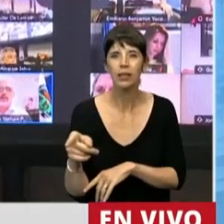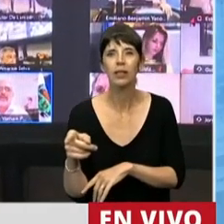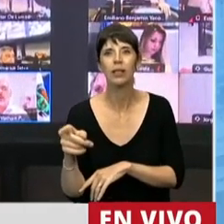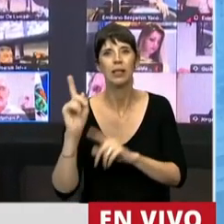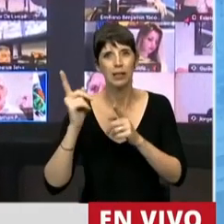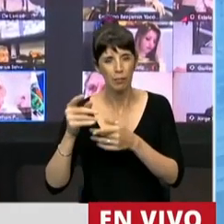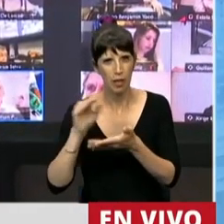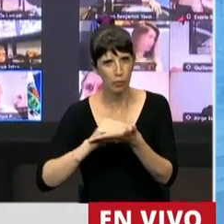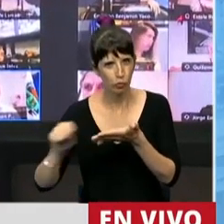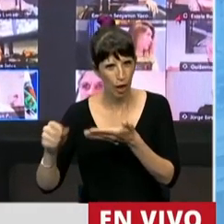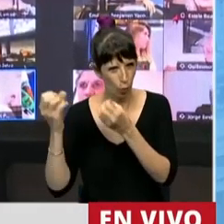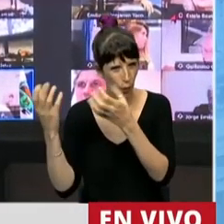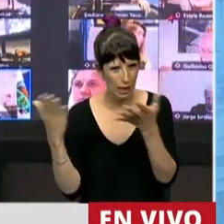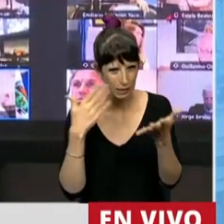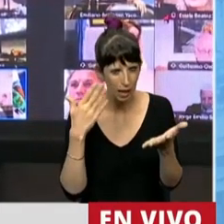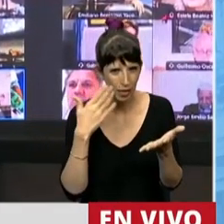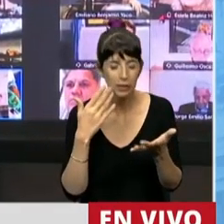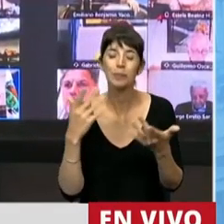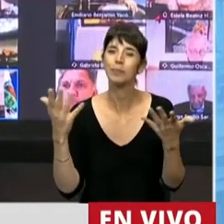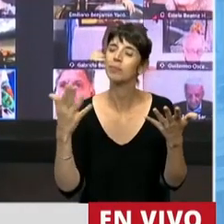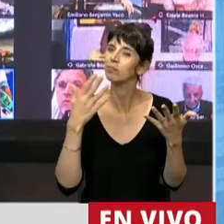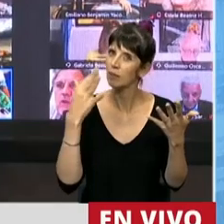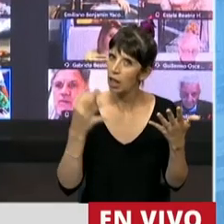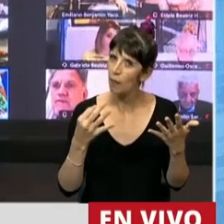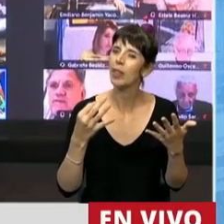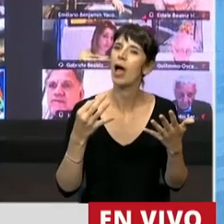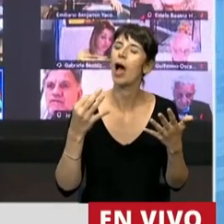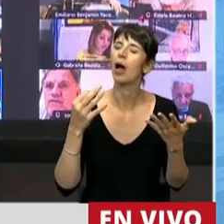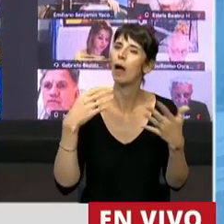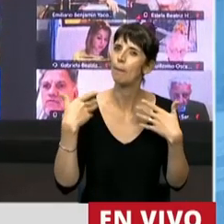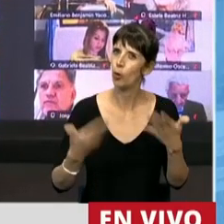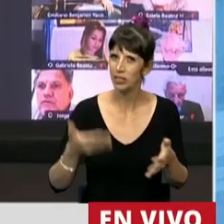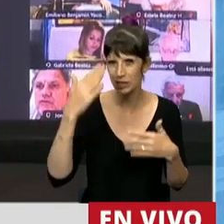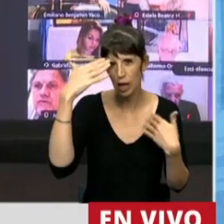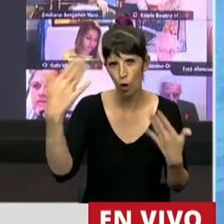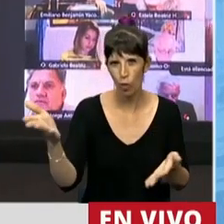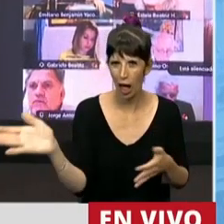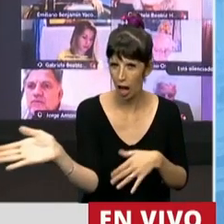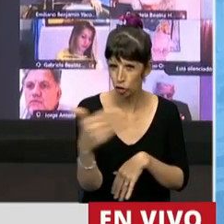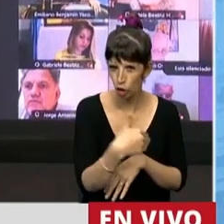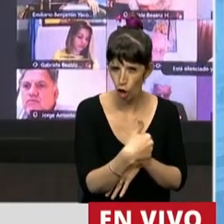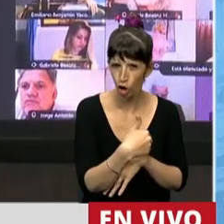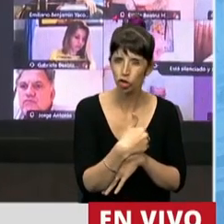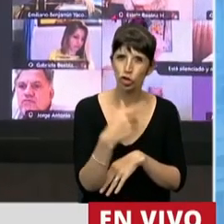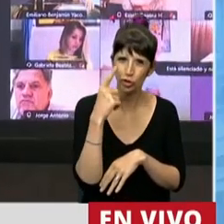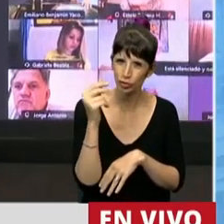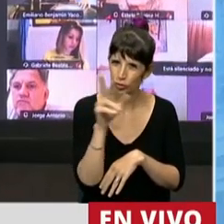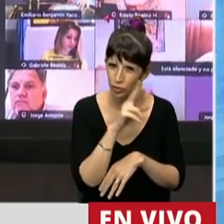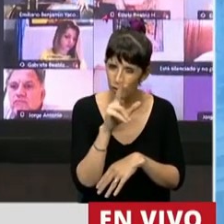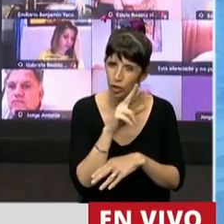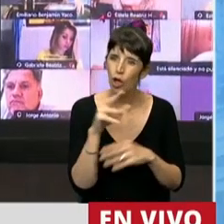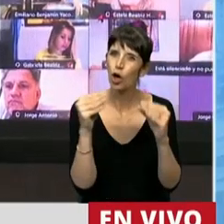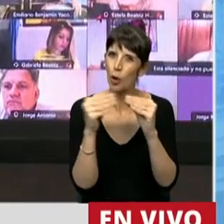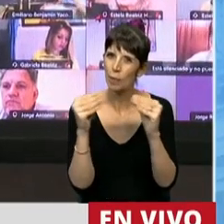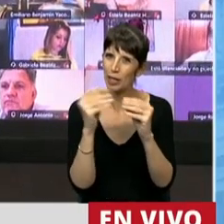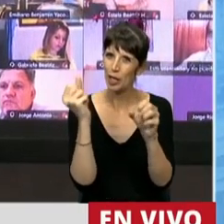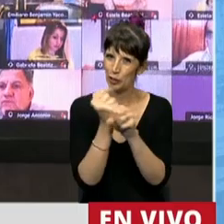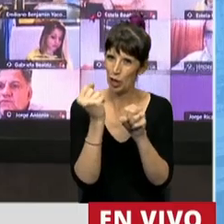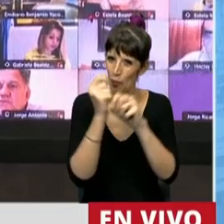obliga. Presidente, aprovecho para saludar a todas y todos los compañeros trabajadores legislativos en su